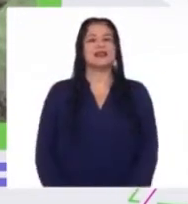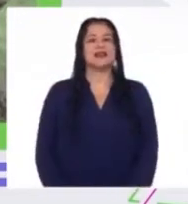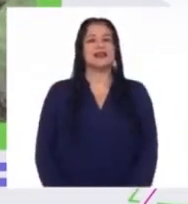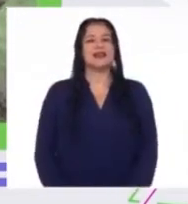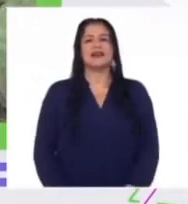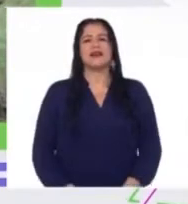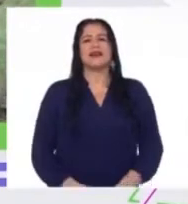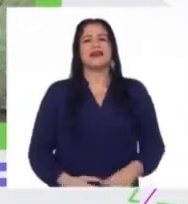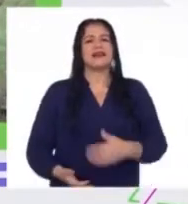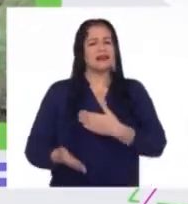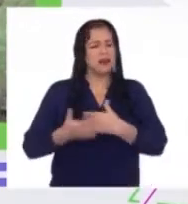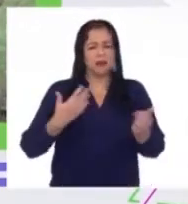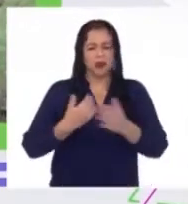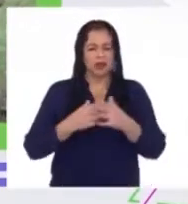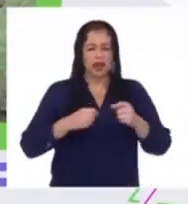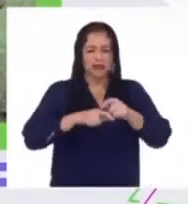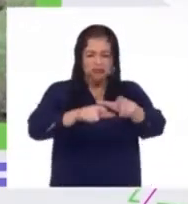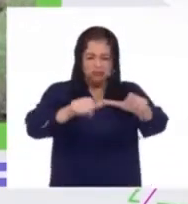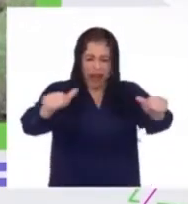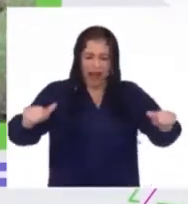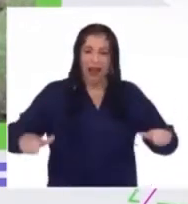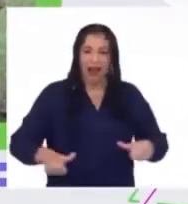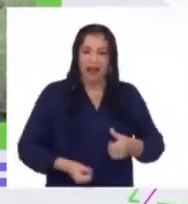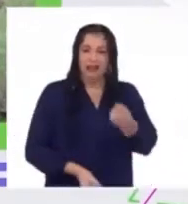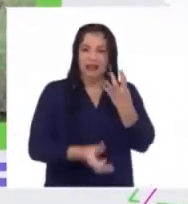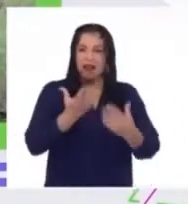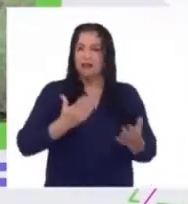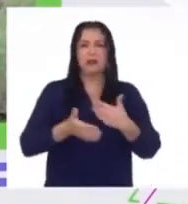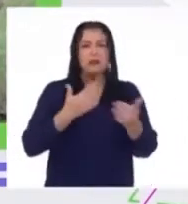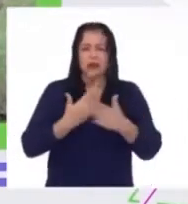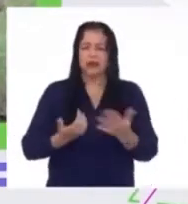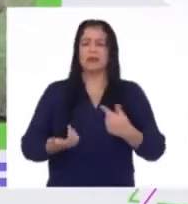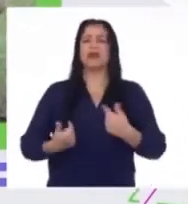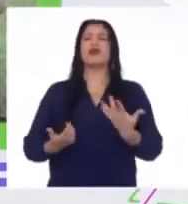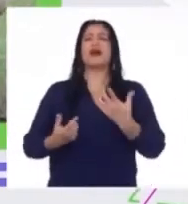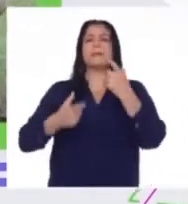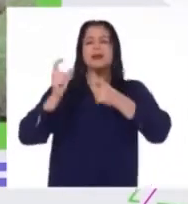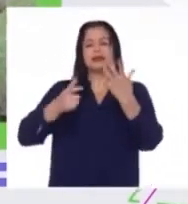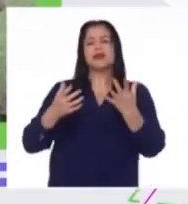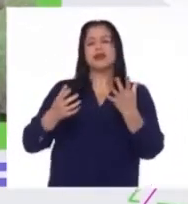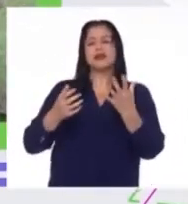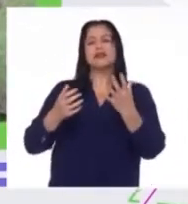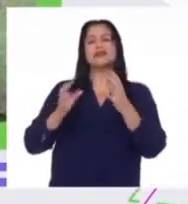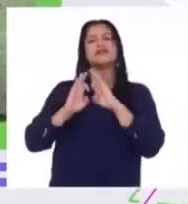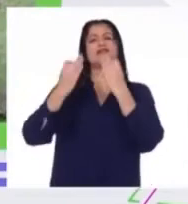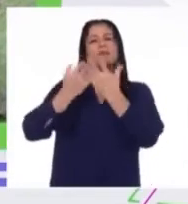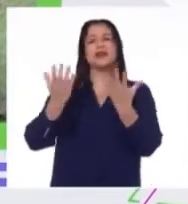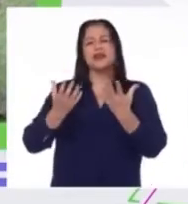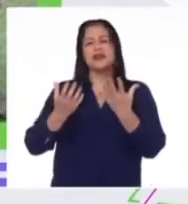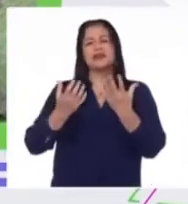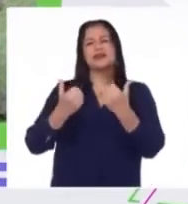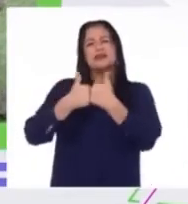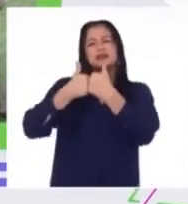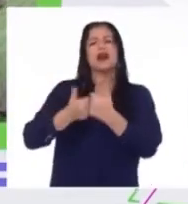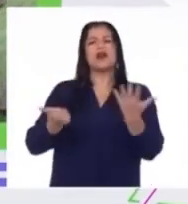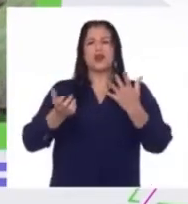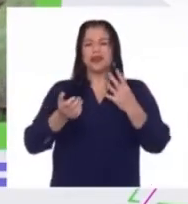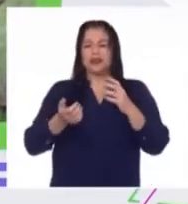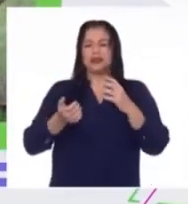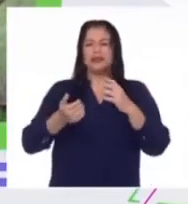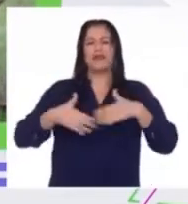aunque no teniendo chacras, pero a mí me gustaría que sean felices, nomás no pelear, no gritarse, no maltratar,